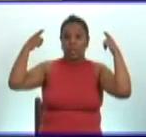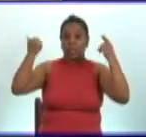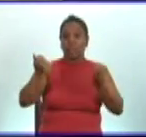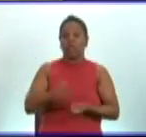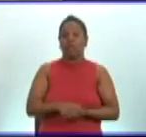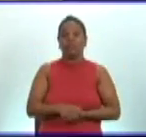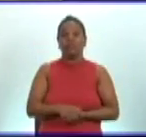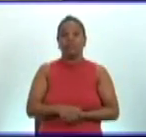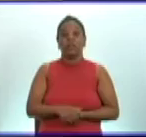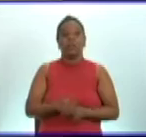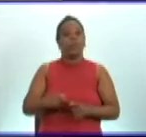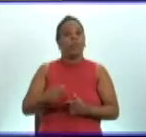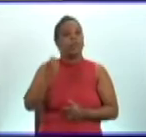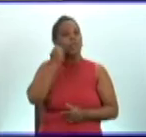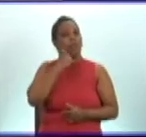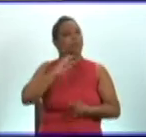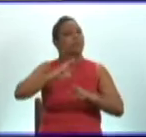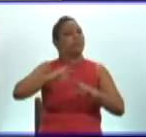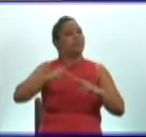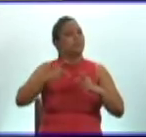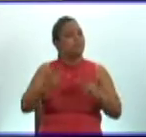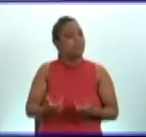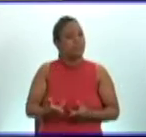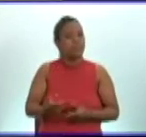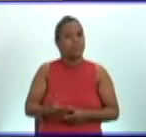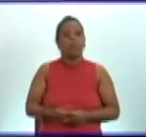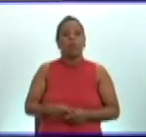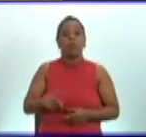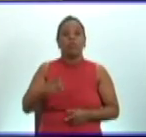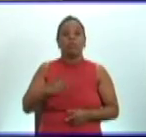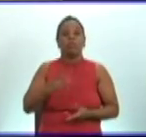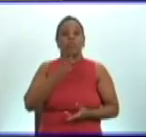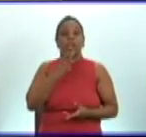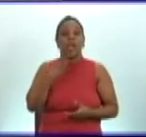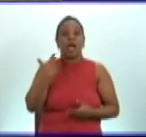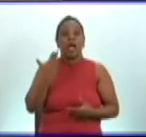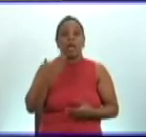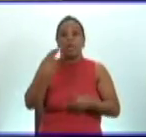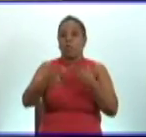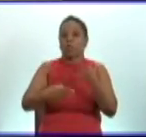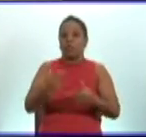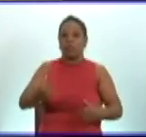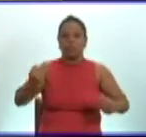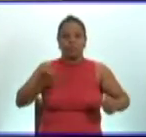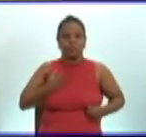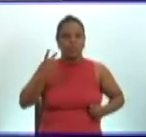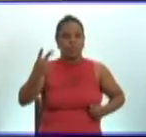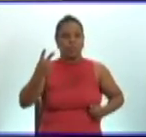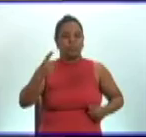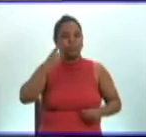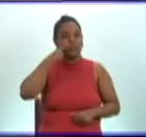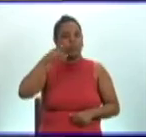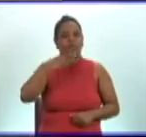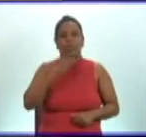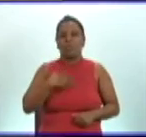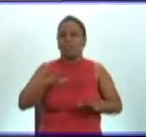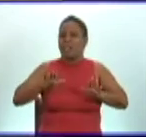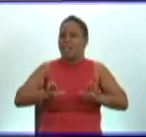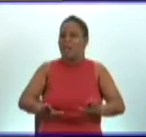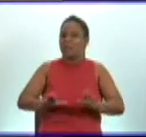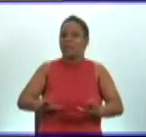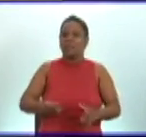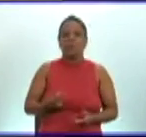además volvamos una vez más sobre la postura de los voluntarios. Y vean aquí cómo va a ser la presión de los voluntarios